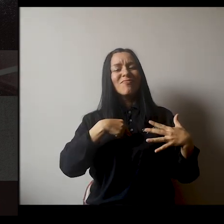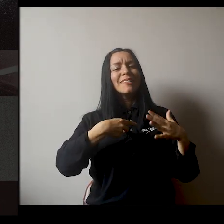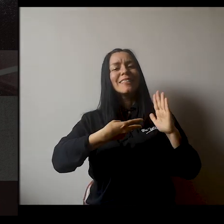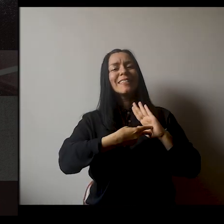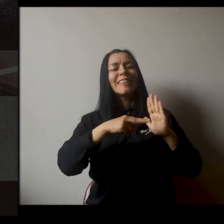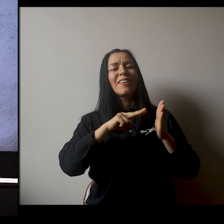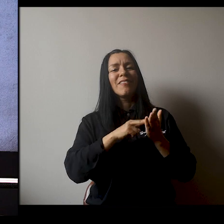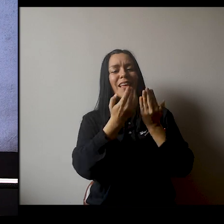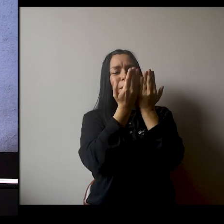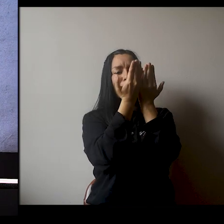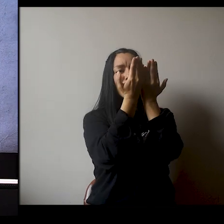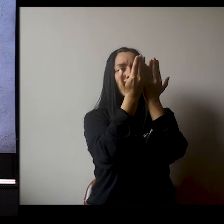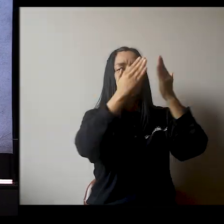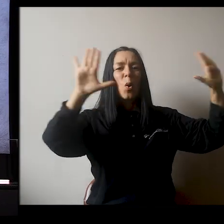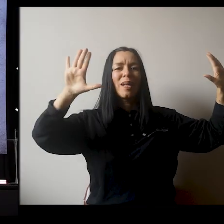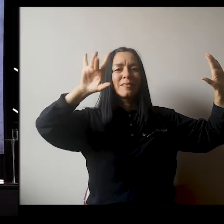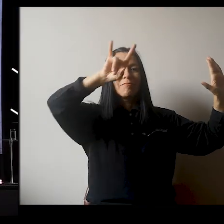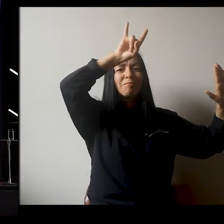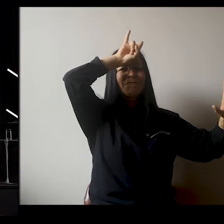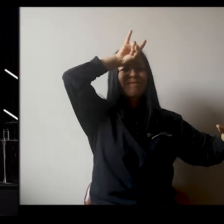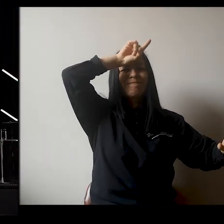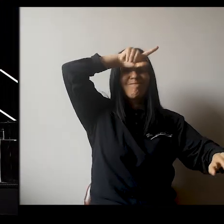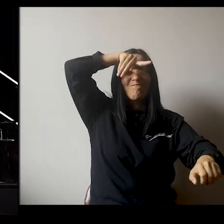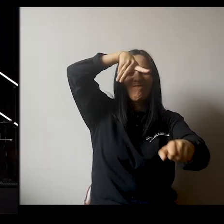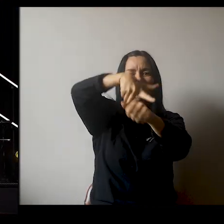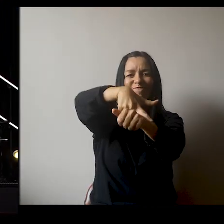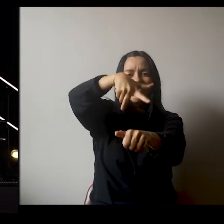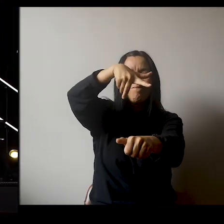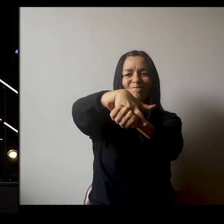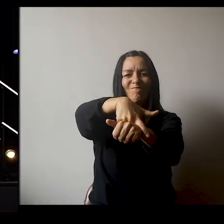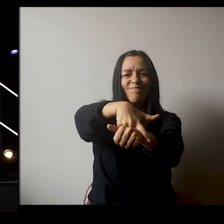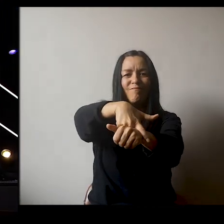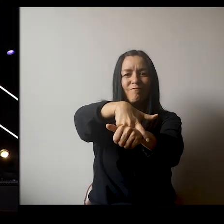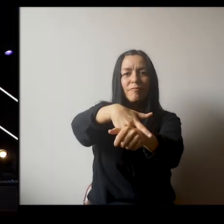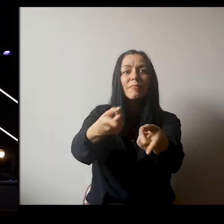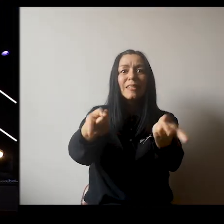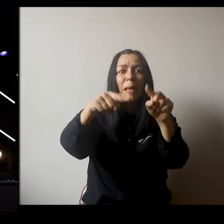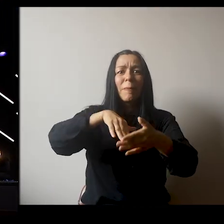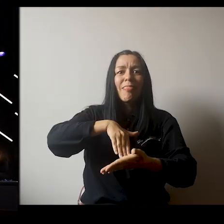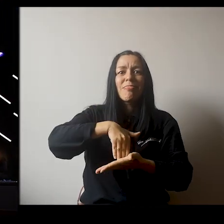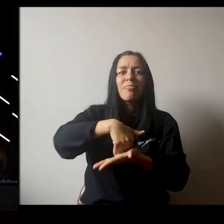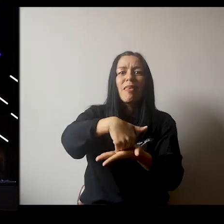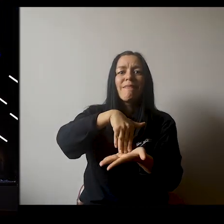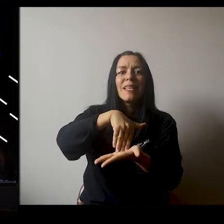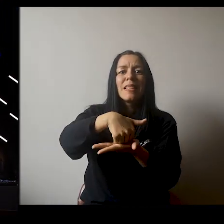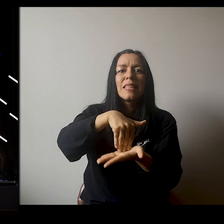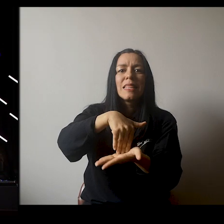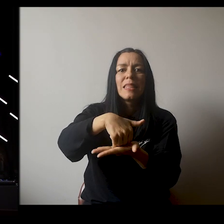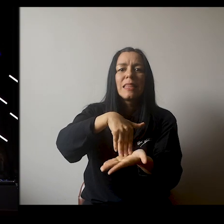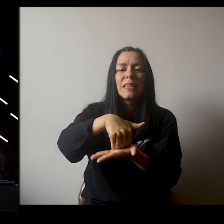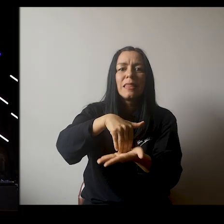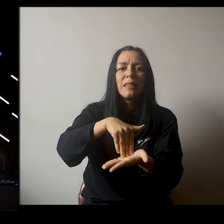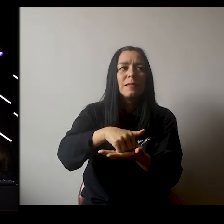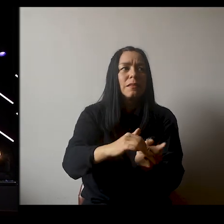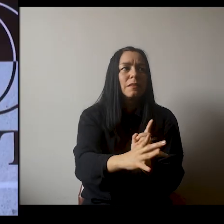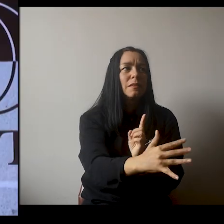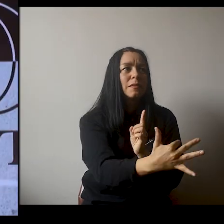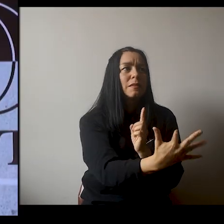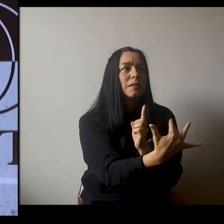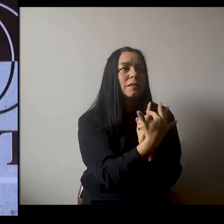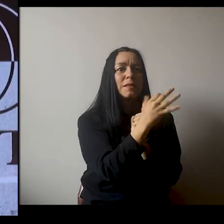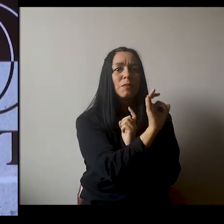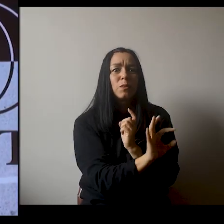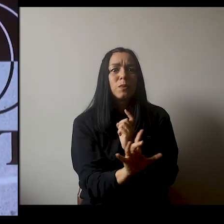le abre las puertas tanto al enemigo, pero también nos hace